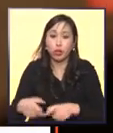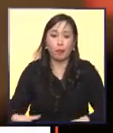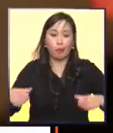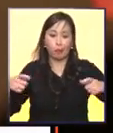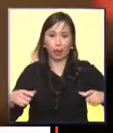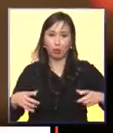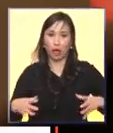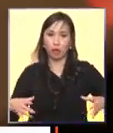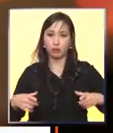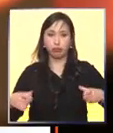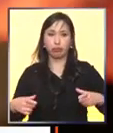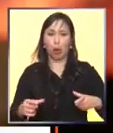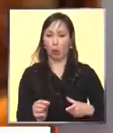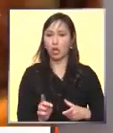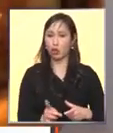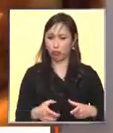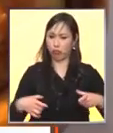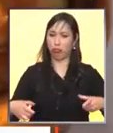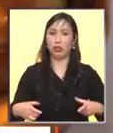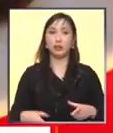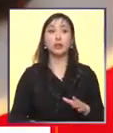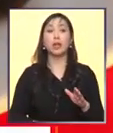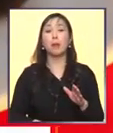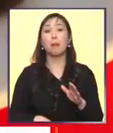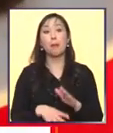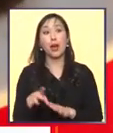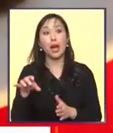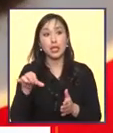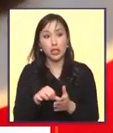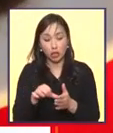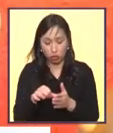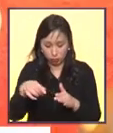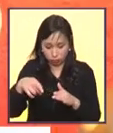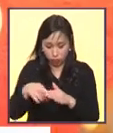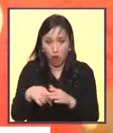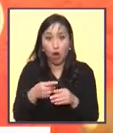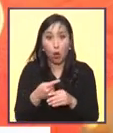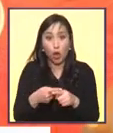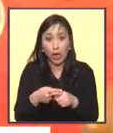abundantes. Mientras más al centro uno llega el pedazo de carne, más rico se pone.